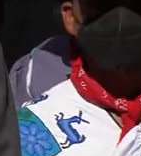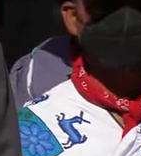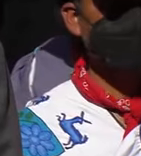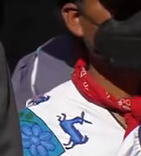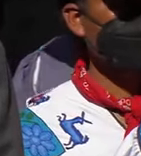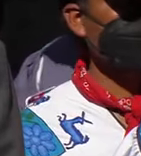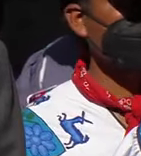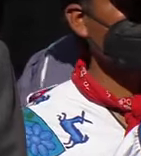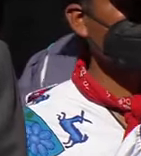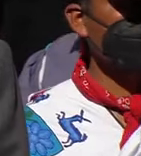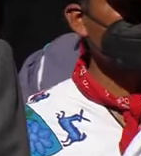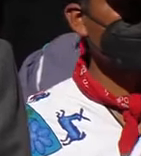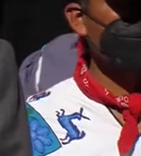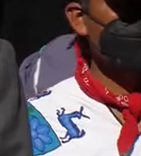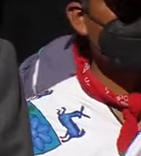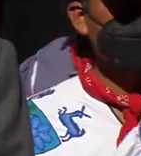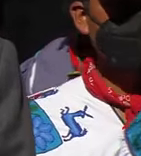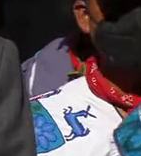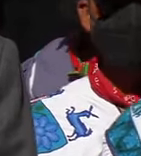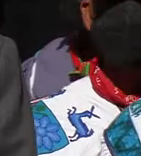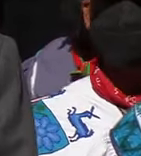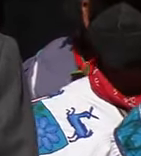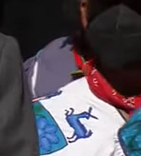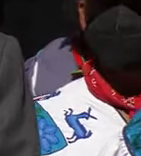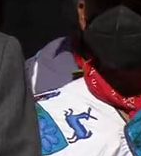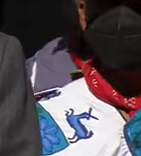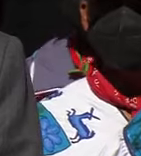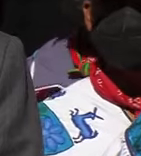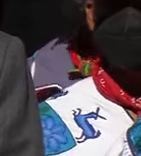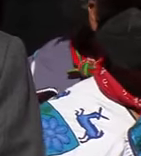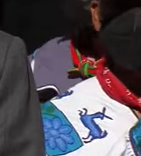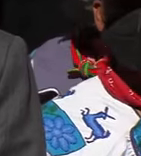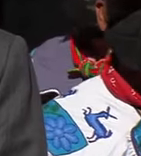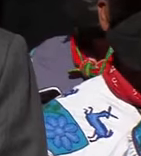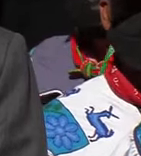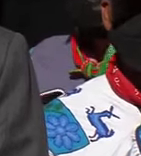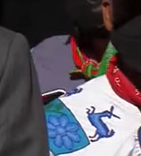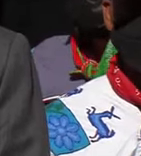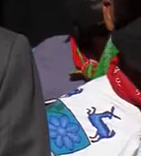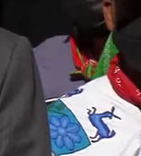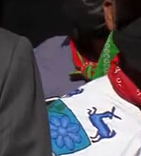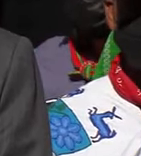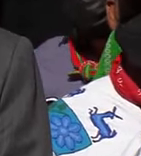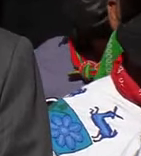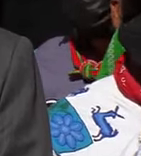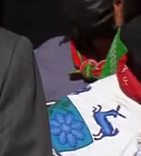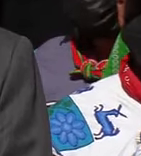proteger, conservar los sitios sagrados, y ese es mi compromiso.